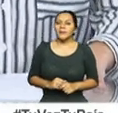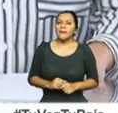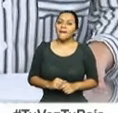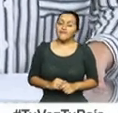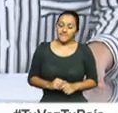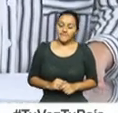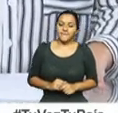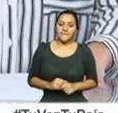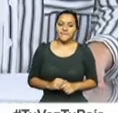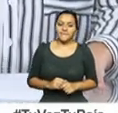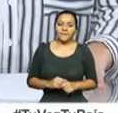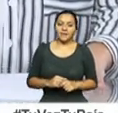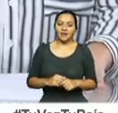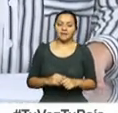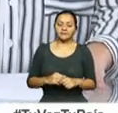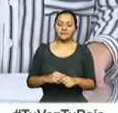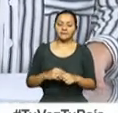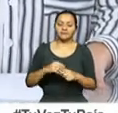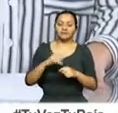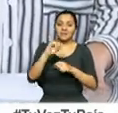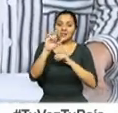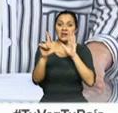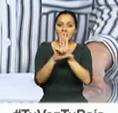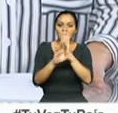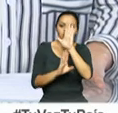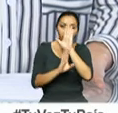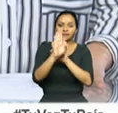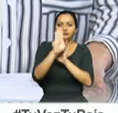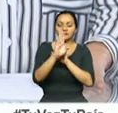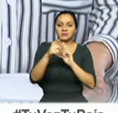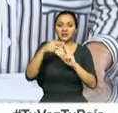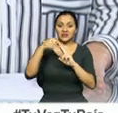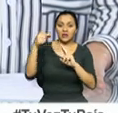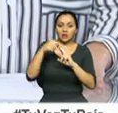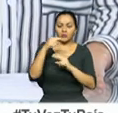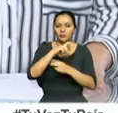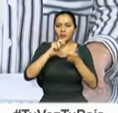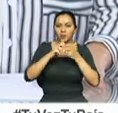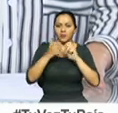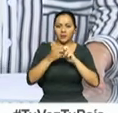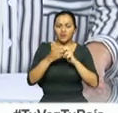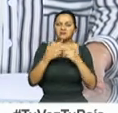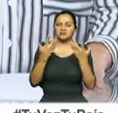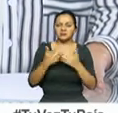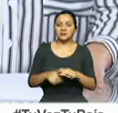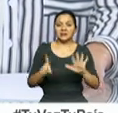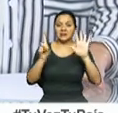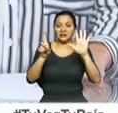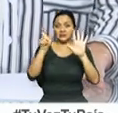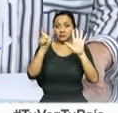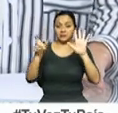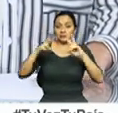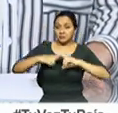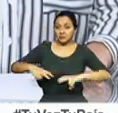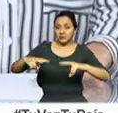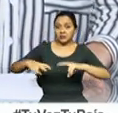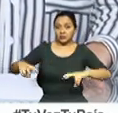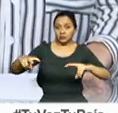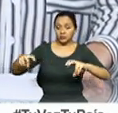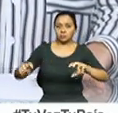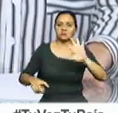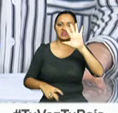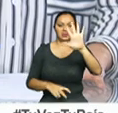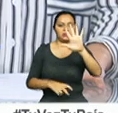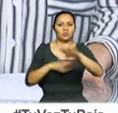Por el delito de asociación ilícita, conocido como el caso CERCOP, fueron condenados 5 de los 6 implicados. 4 personas